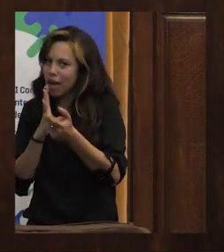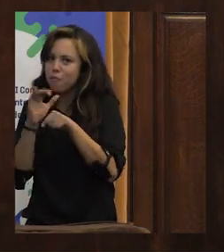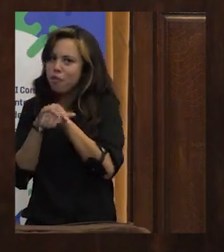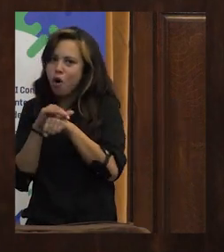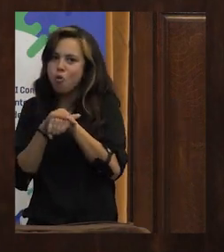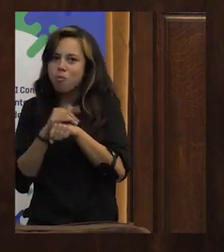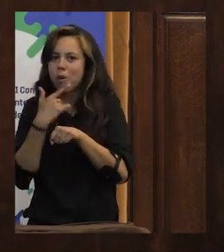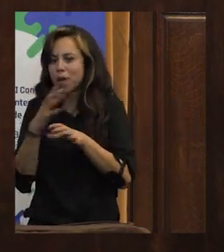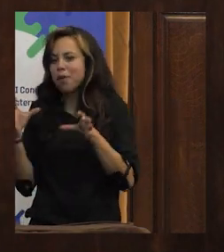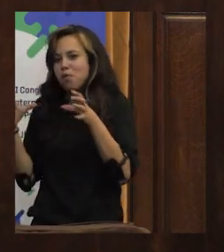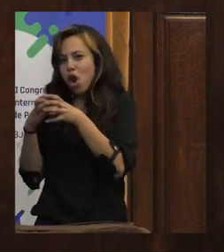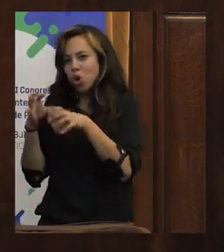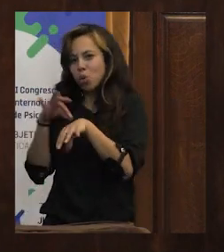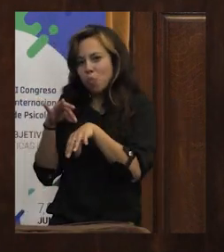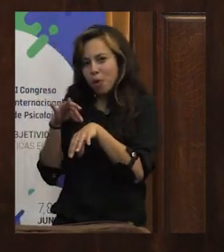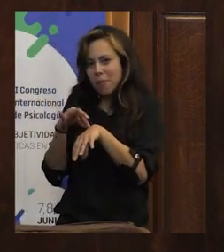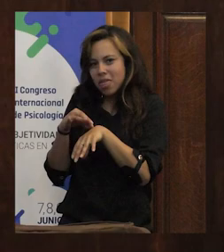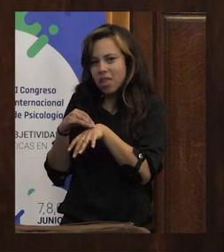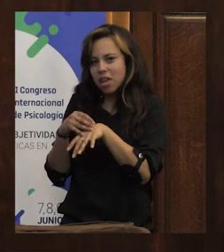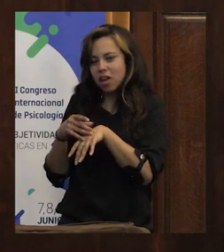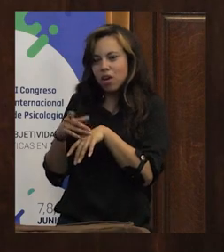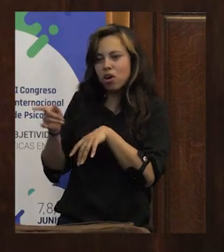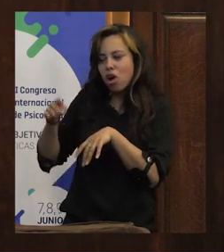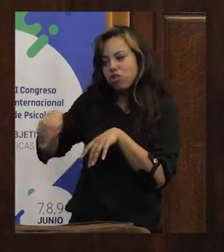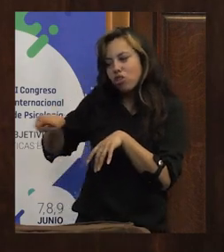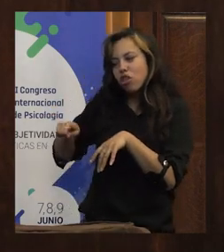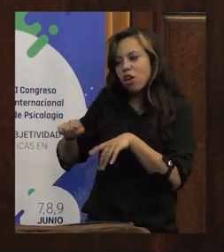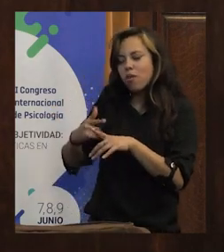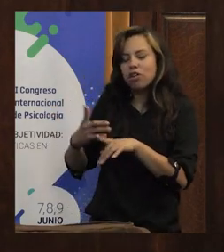con nosotros para la casa.